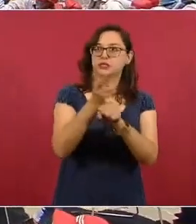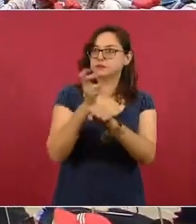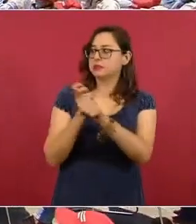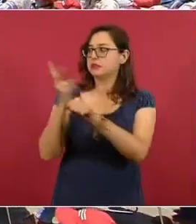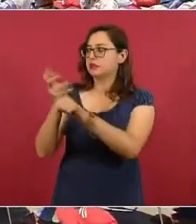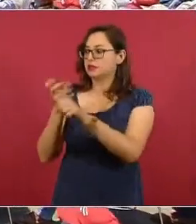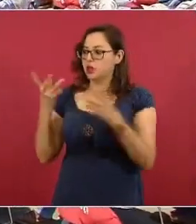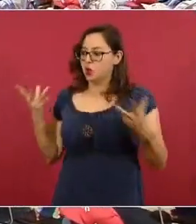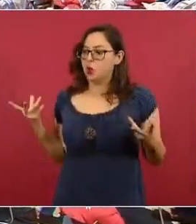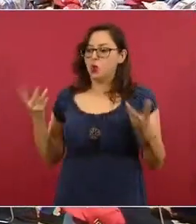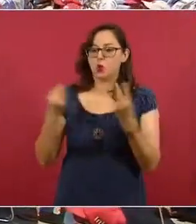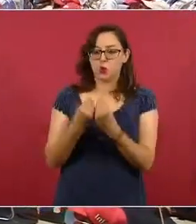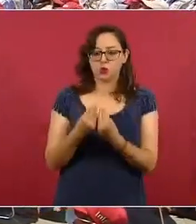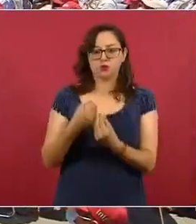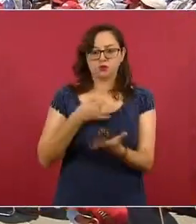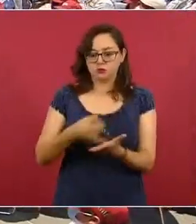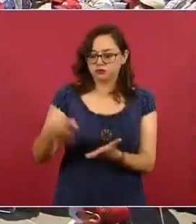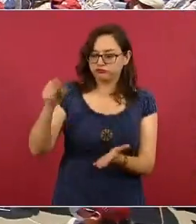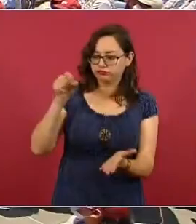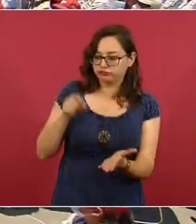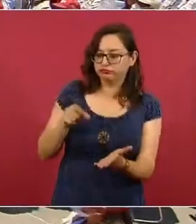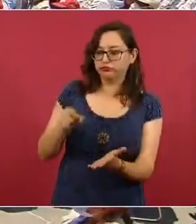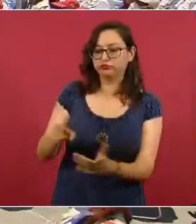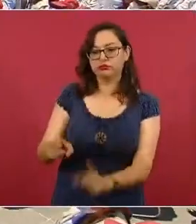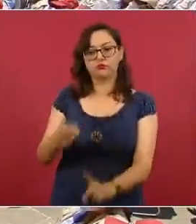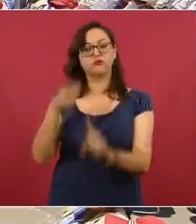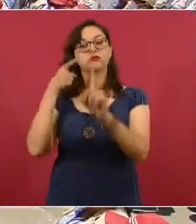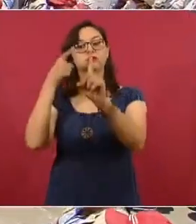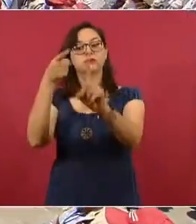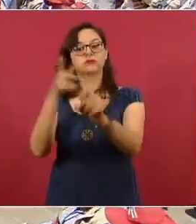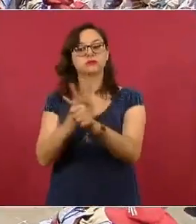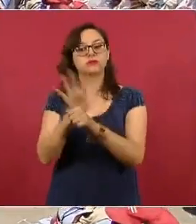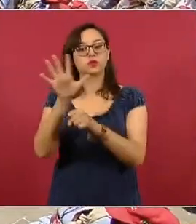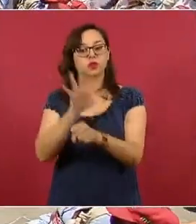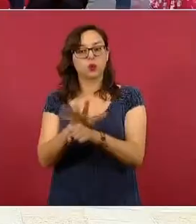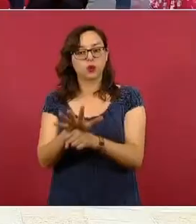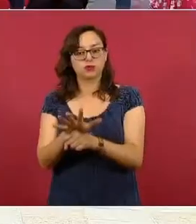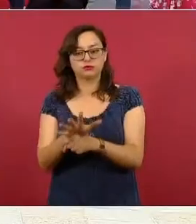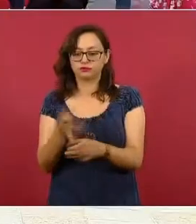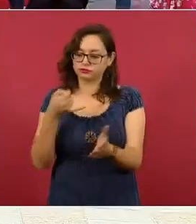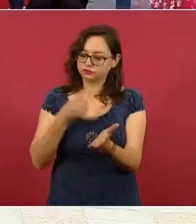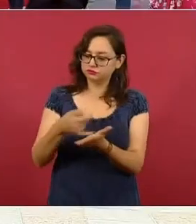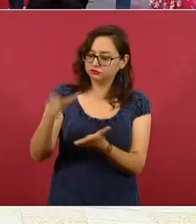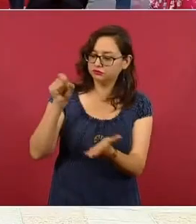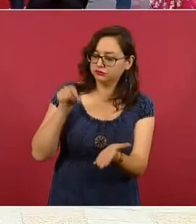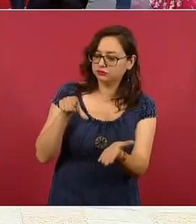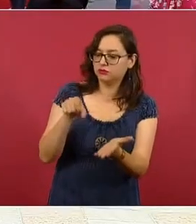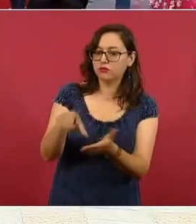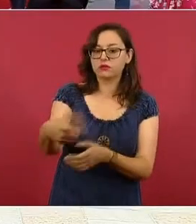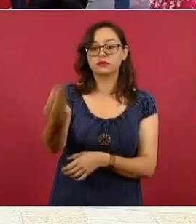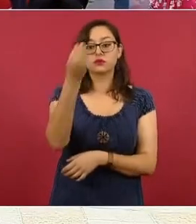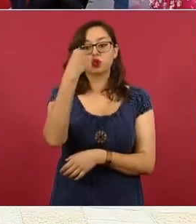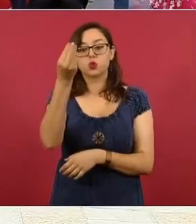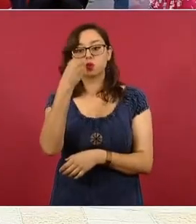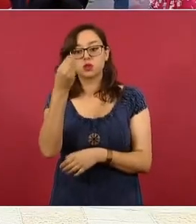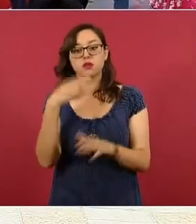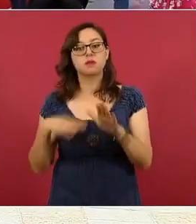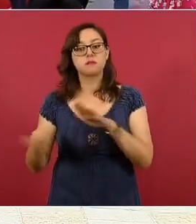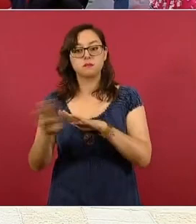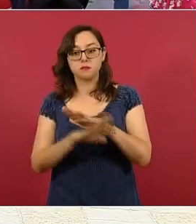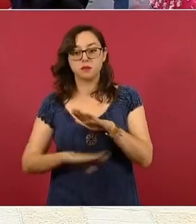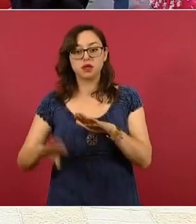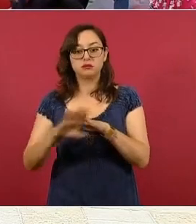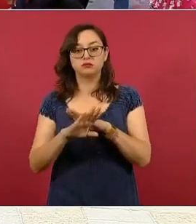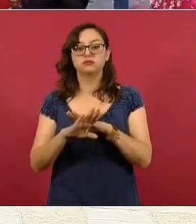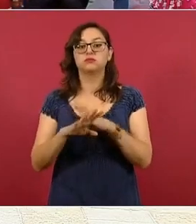La meta es producir alimentos básicos para atender las necesidades de todas las familias,